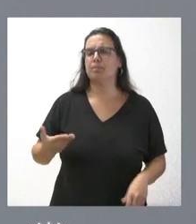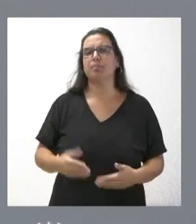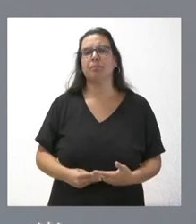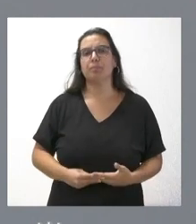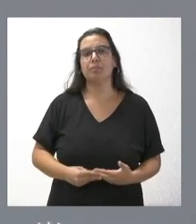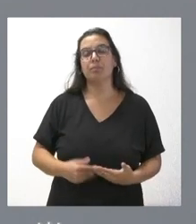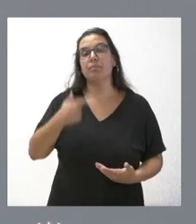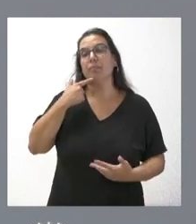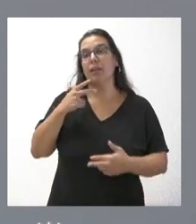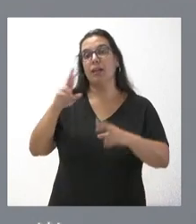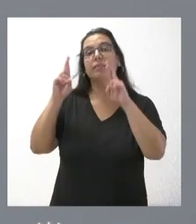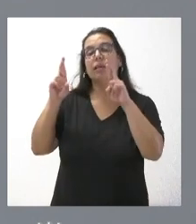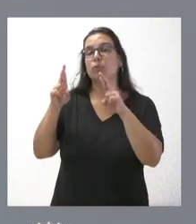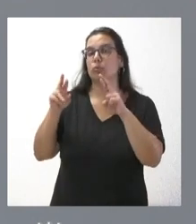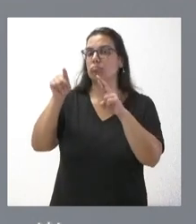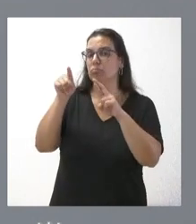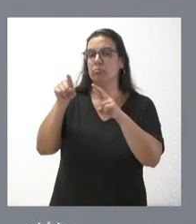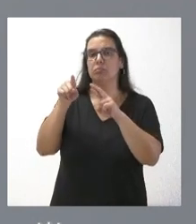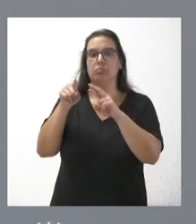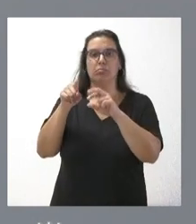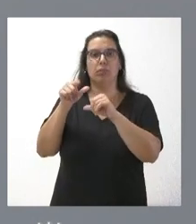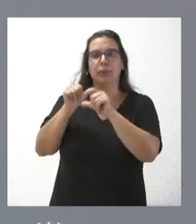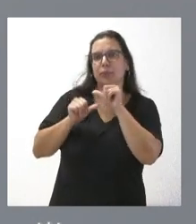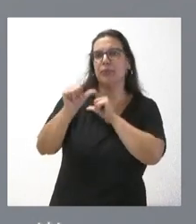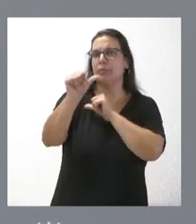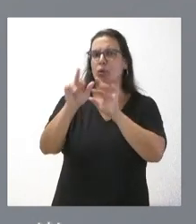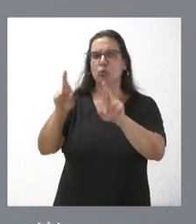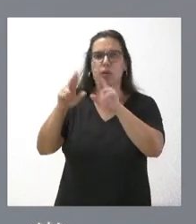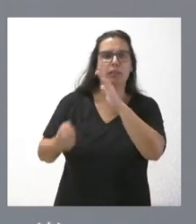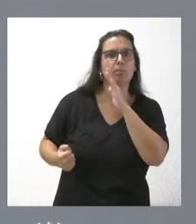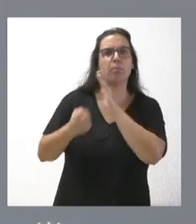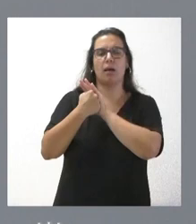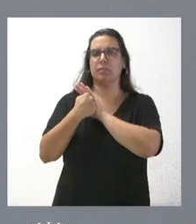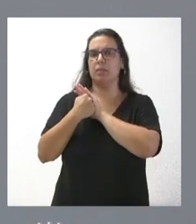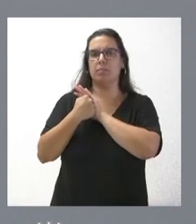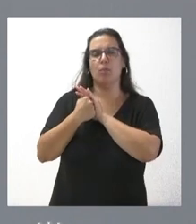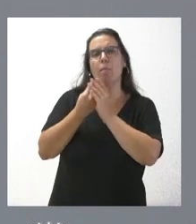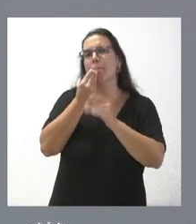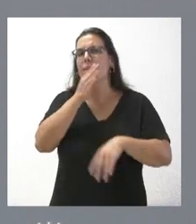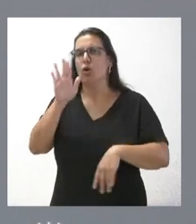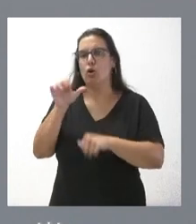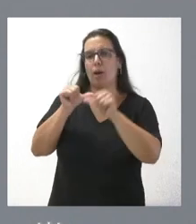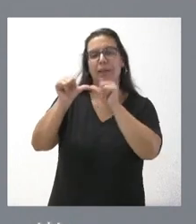y le deseamos la mayor de las suertes y la mayor de las fortunas,